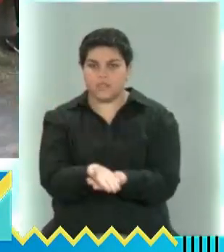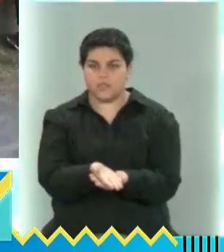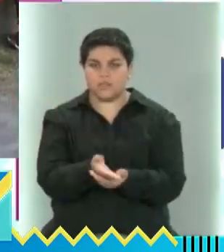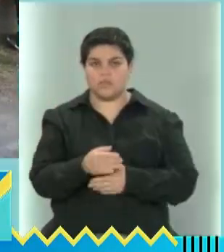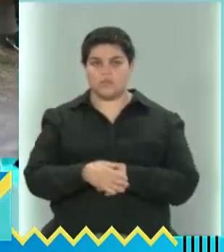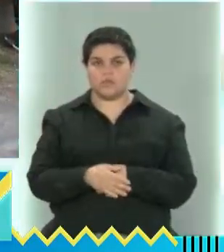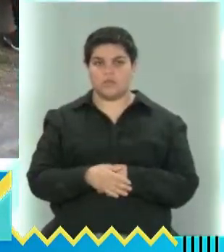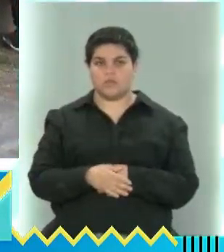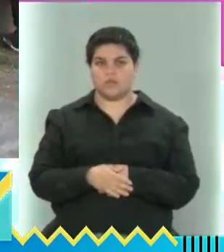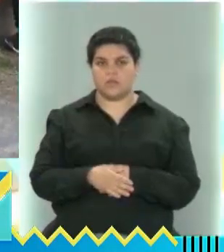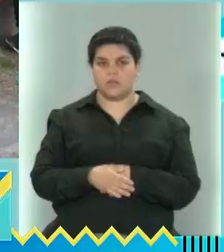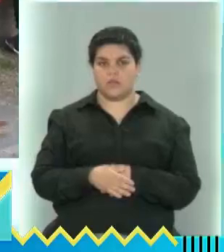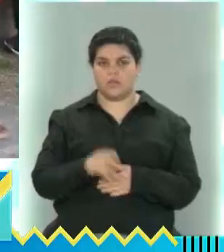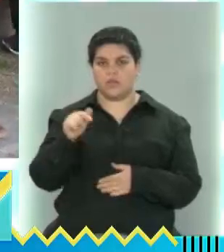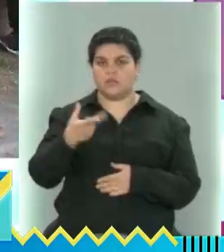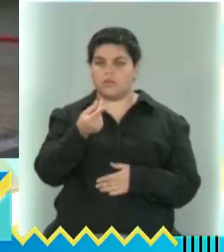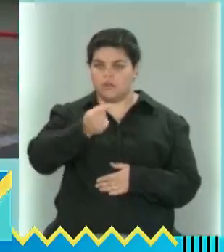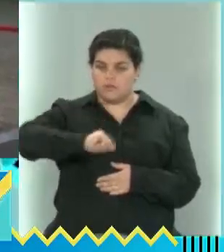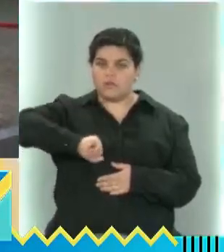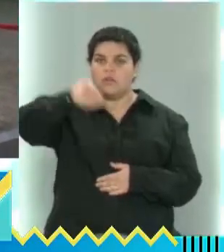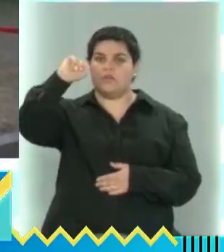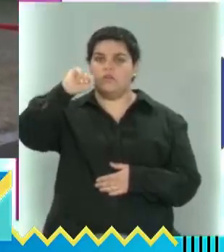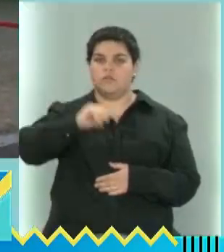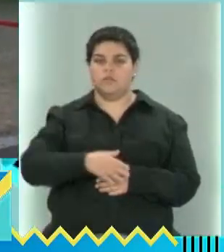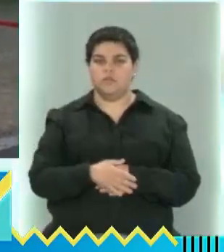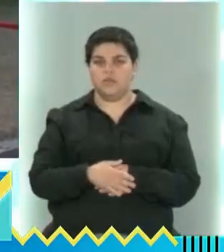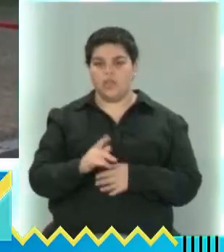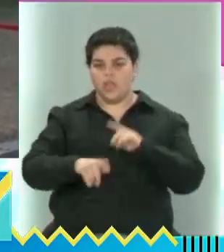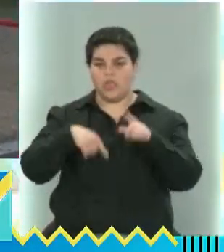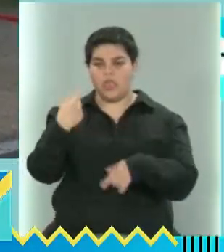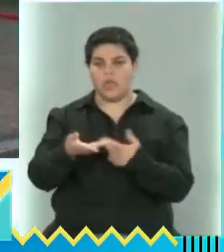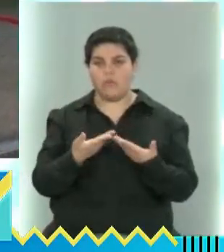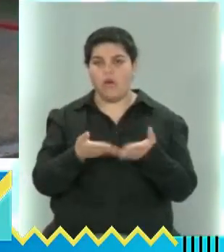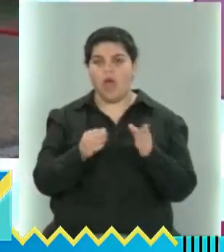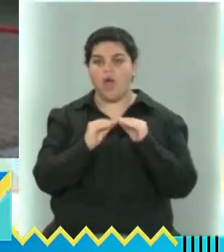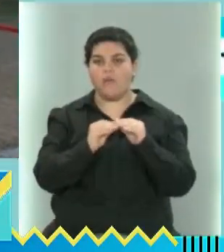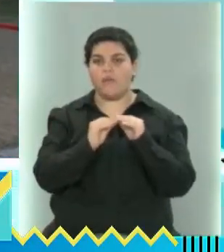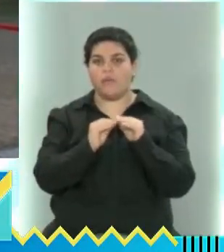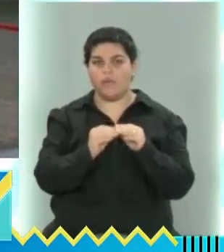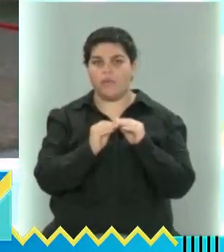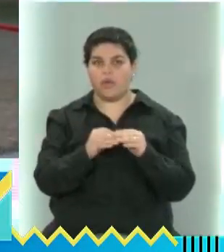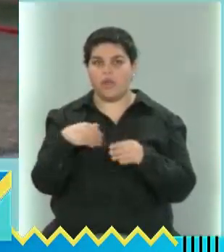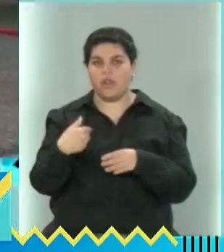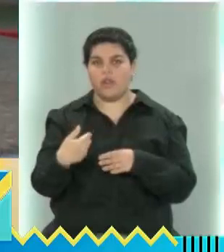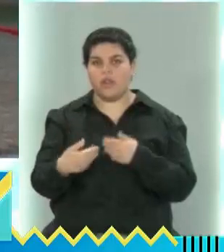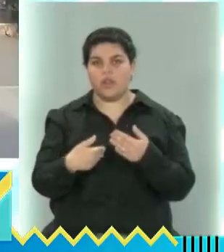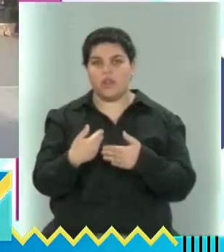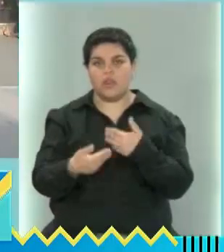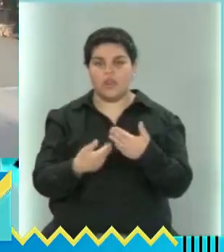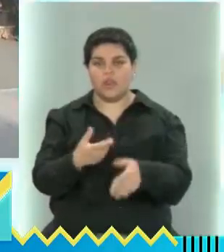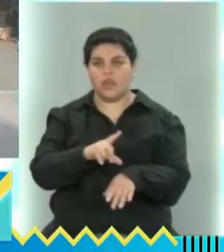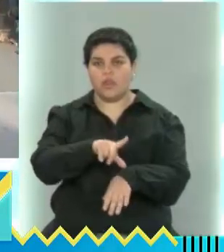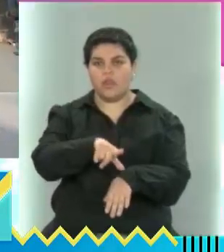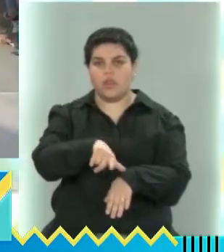de computar el cuatrimestre de inflación y ofrecerlo y después dejar abierta la paritaria y seguirlo computando, evidentemente ha sido rechazado